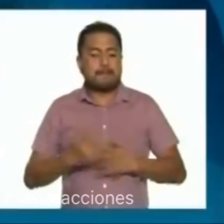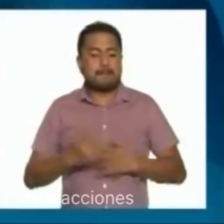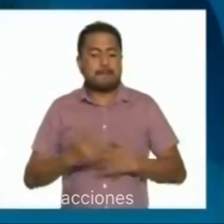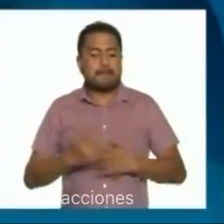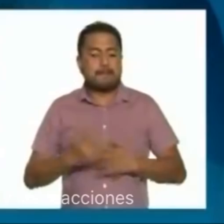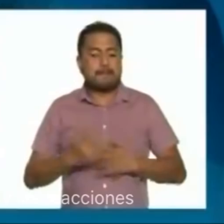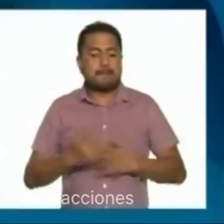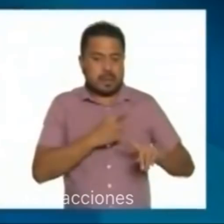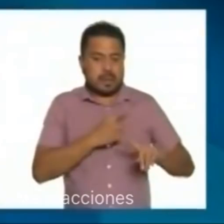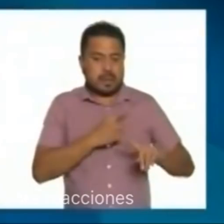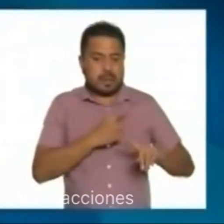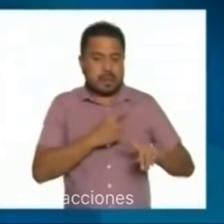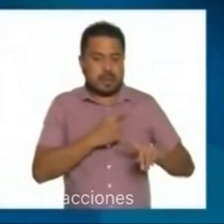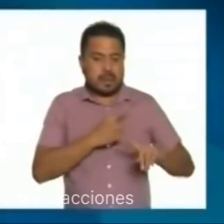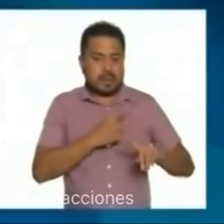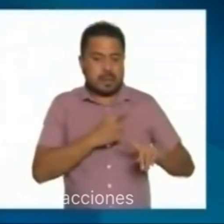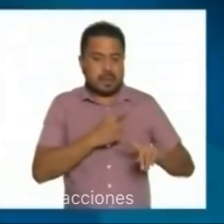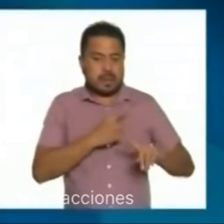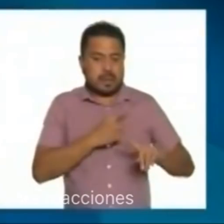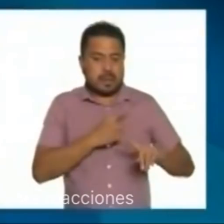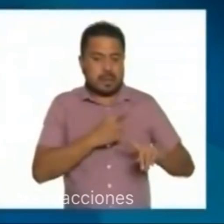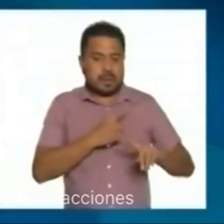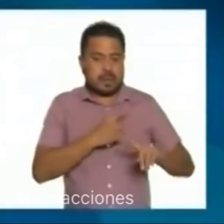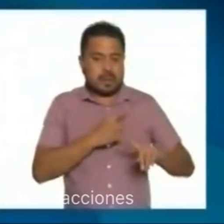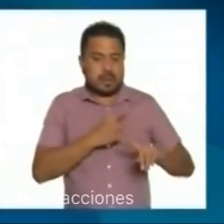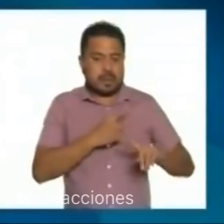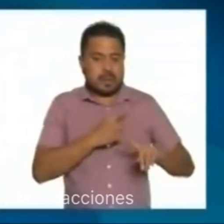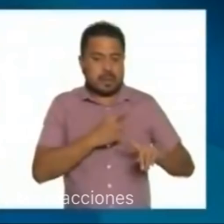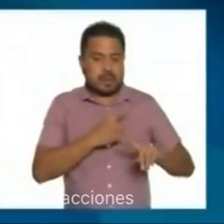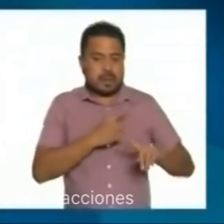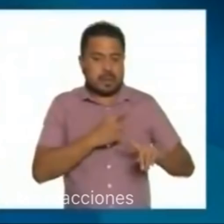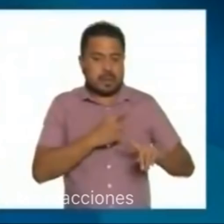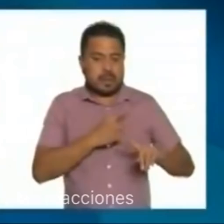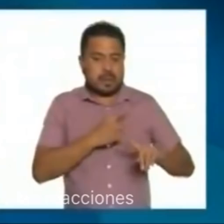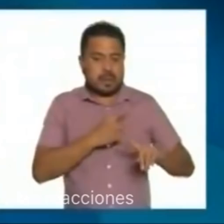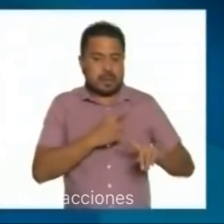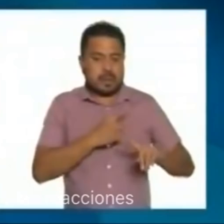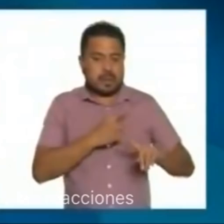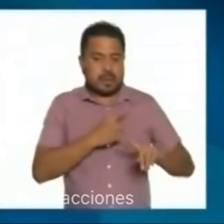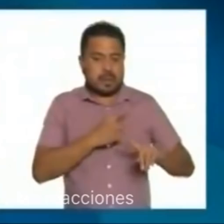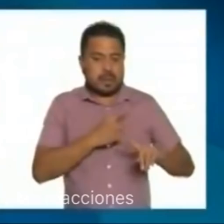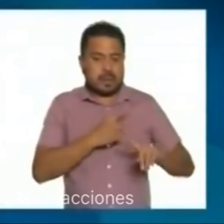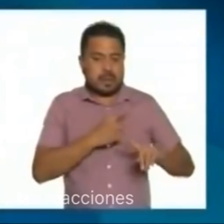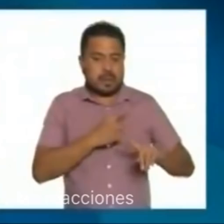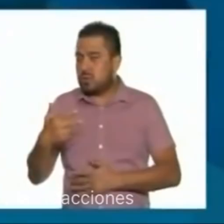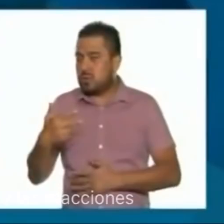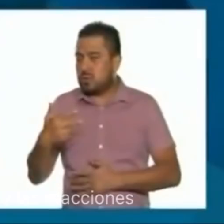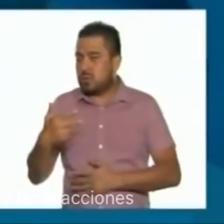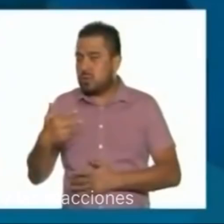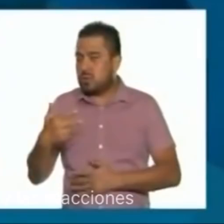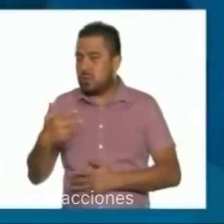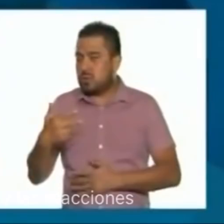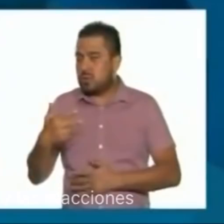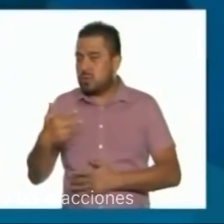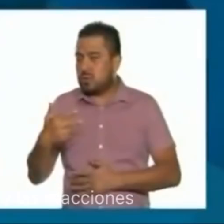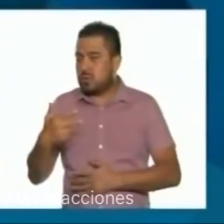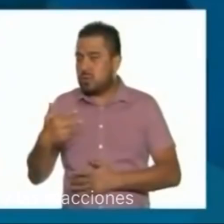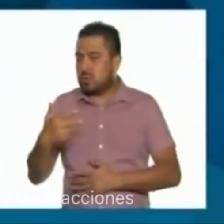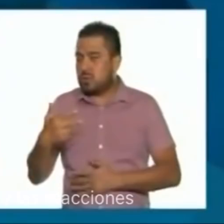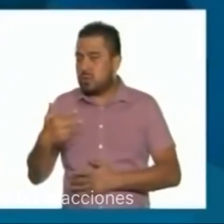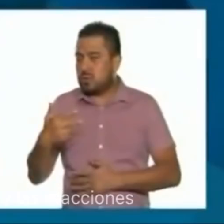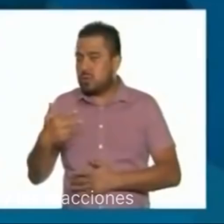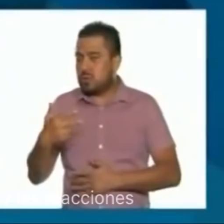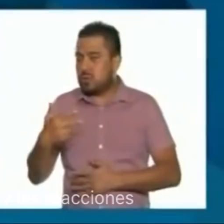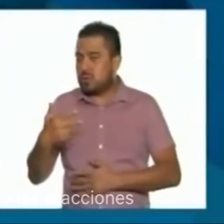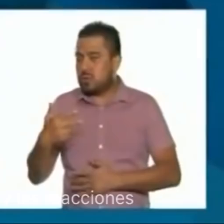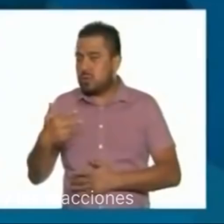45. Por 16 cuadernos se pagaron 100 pesos. ¿Cuánto habría que pagar por 20 cuadernos? En este caso podemos resolverlo sacando mitades